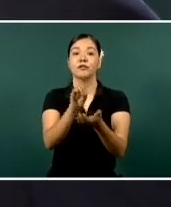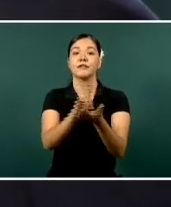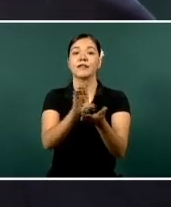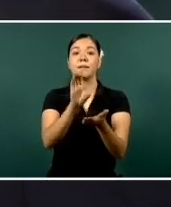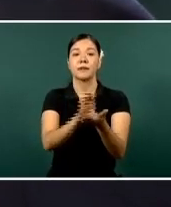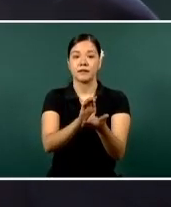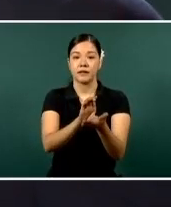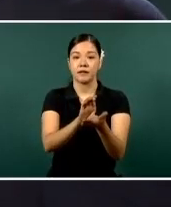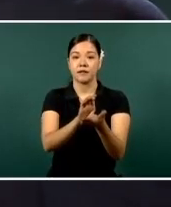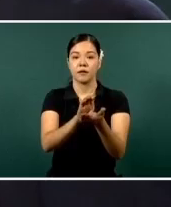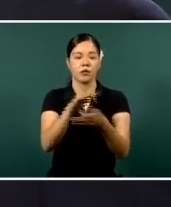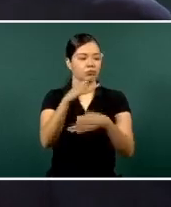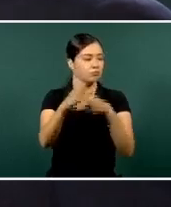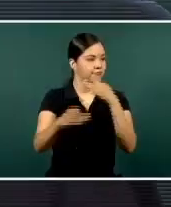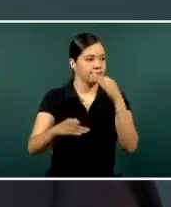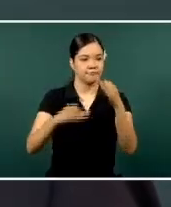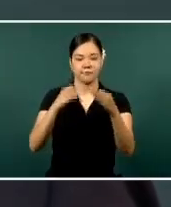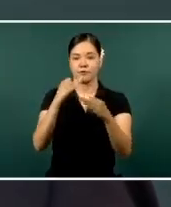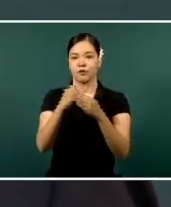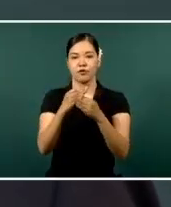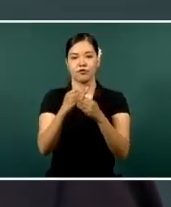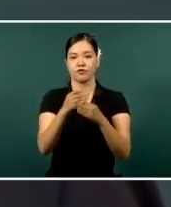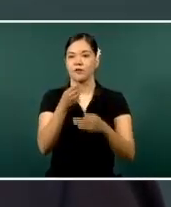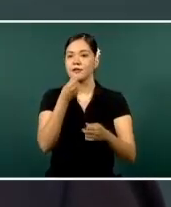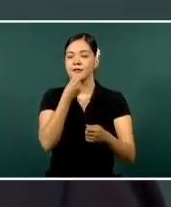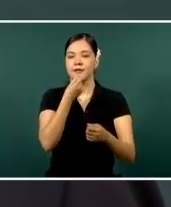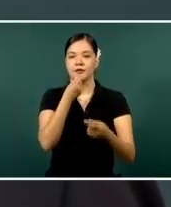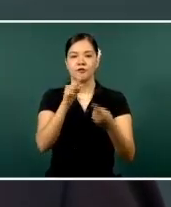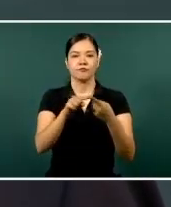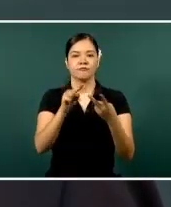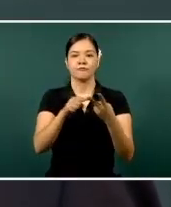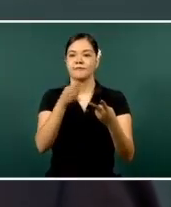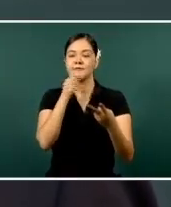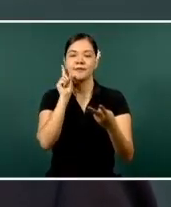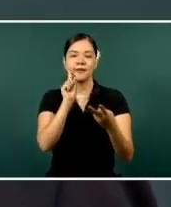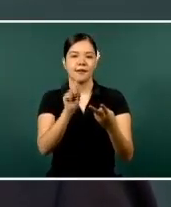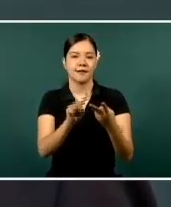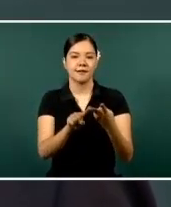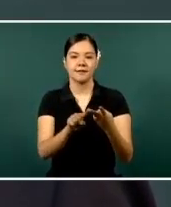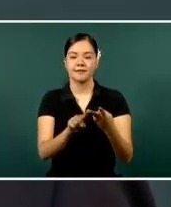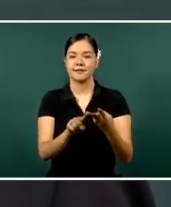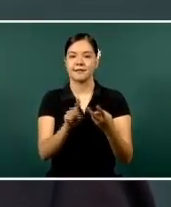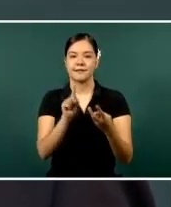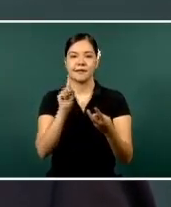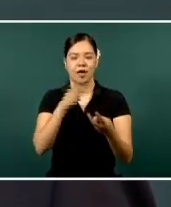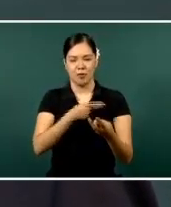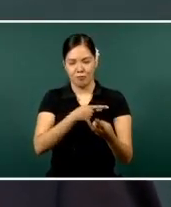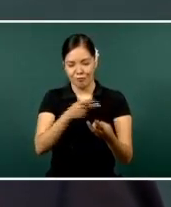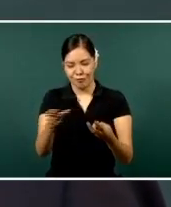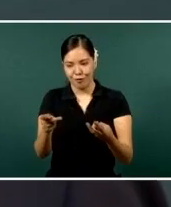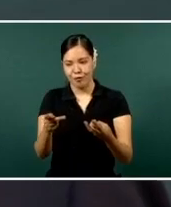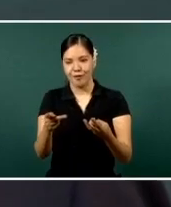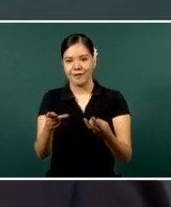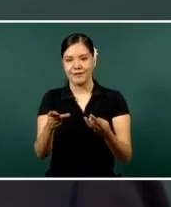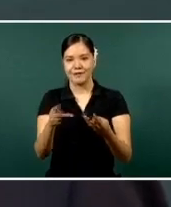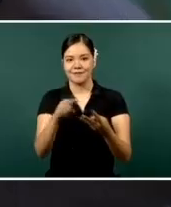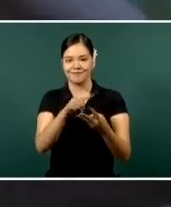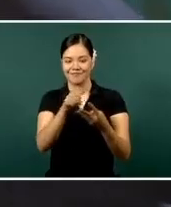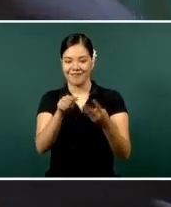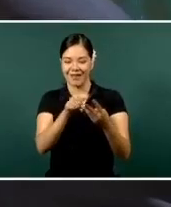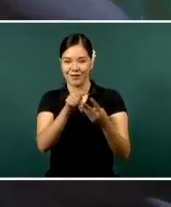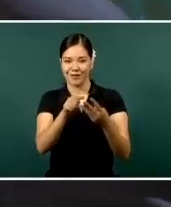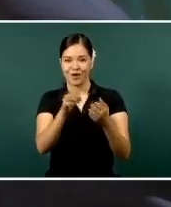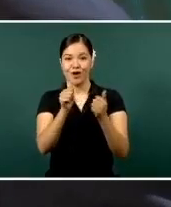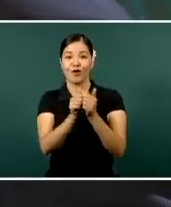Todos los niños, niñas, pobres de Durango con discapacidad están